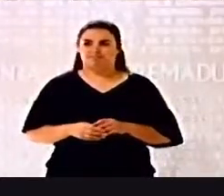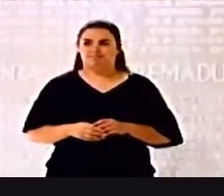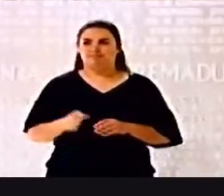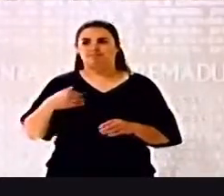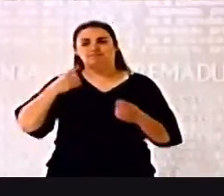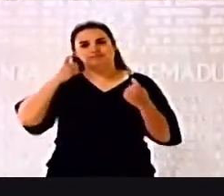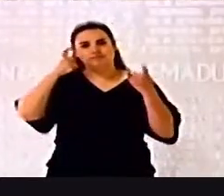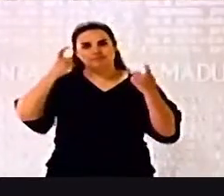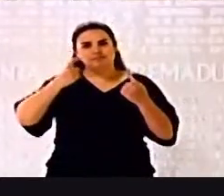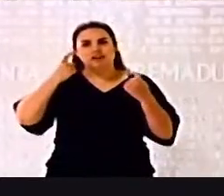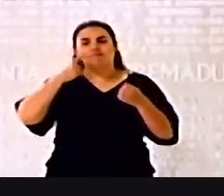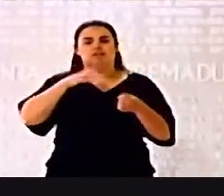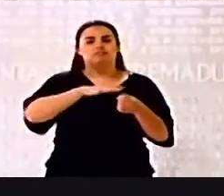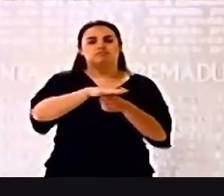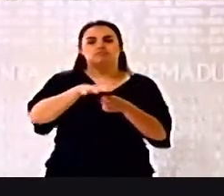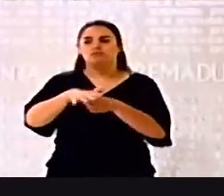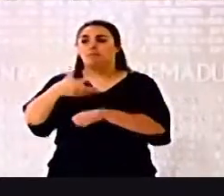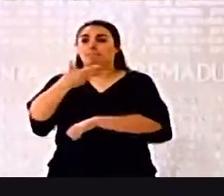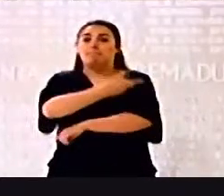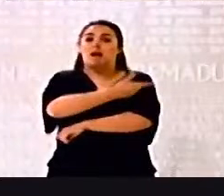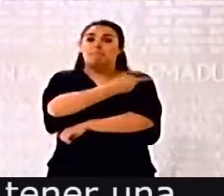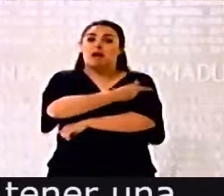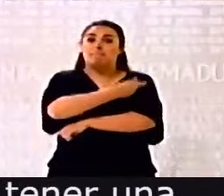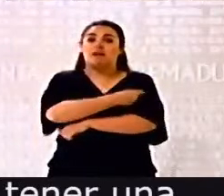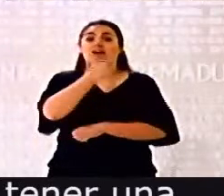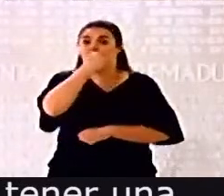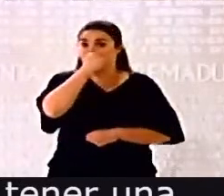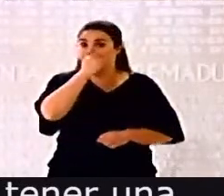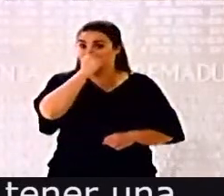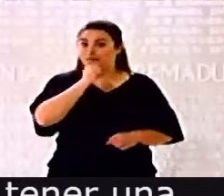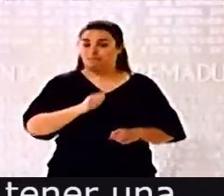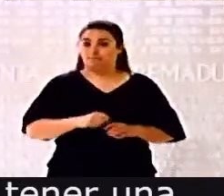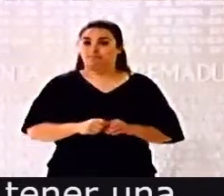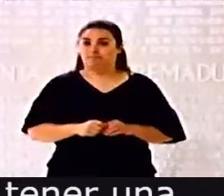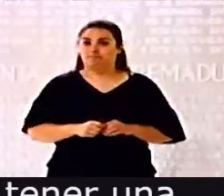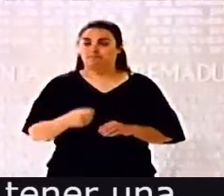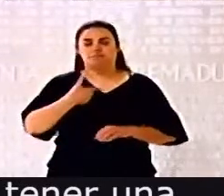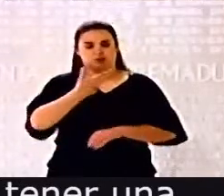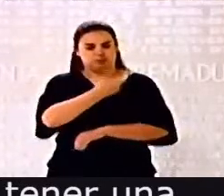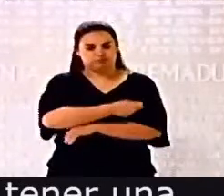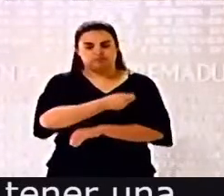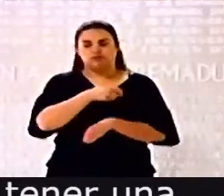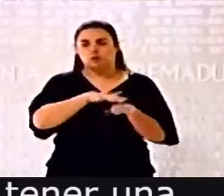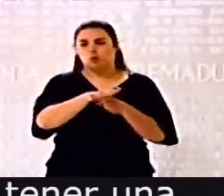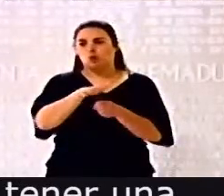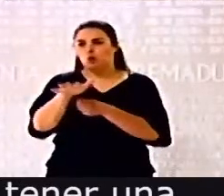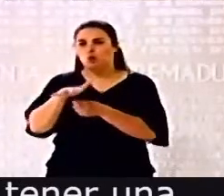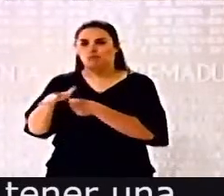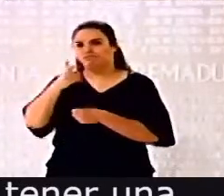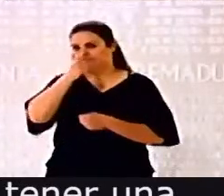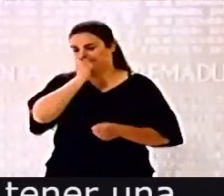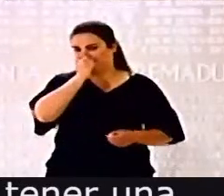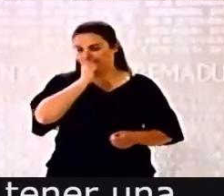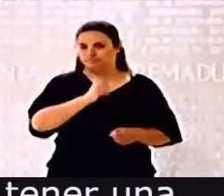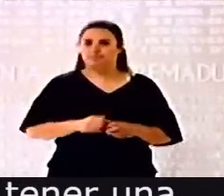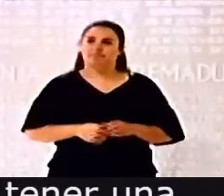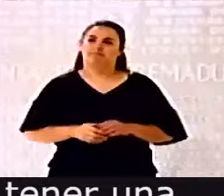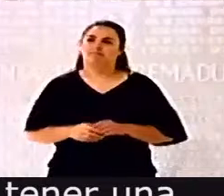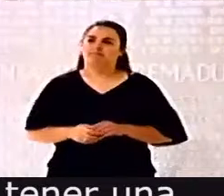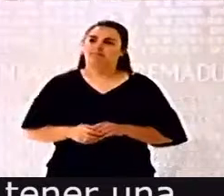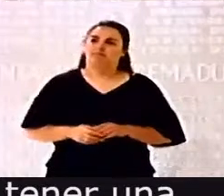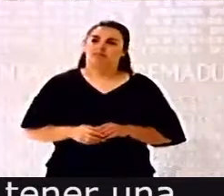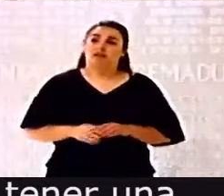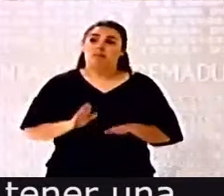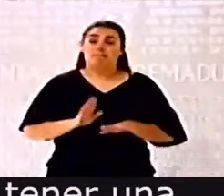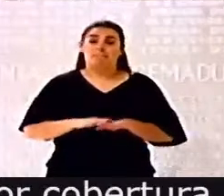intentar tener una mayor cobertura de vacunación de la gripe, una mayor cobertura de vacunación de la gripe,